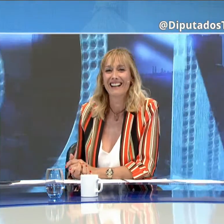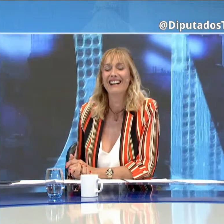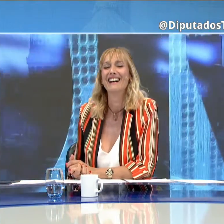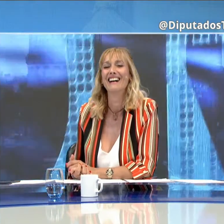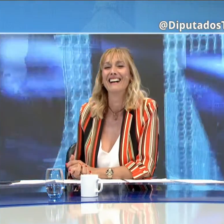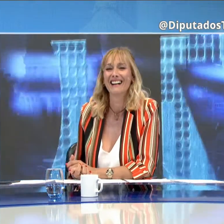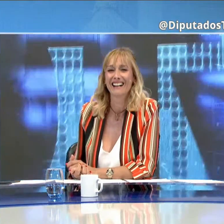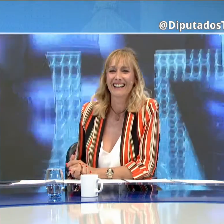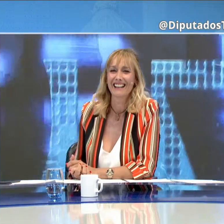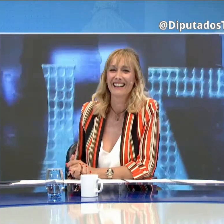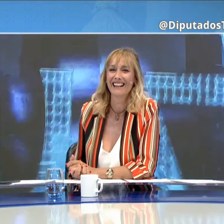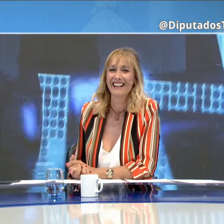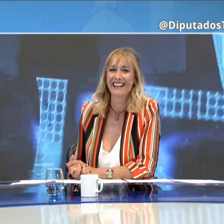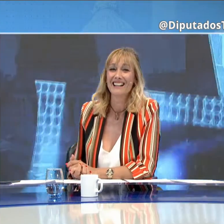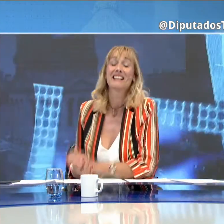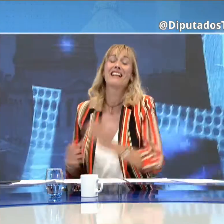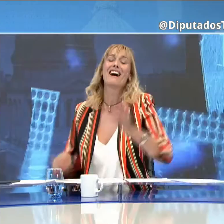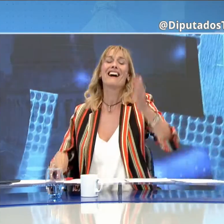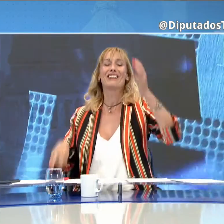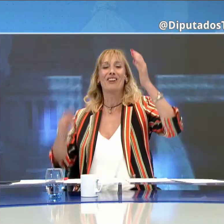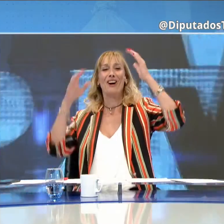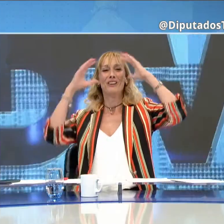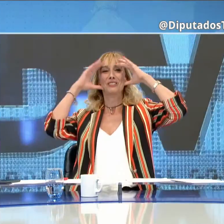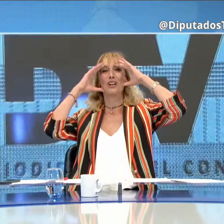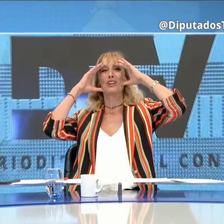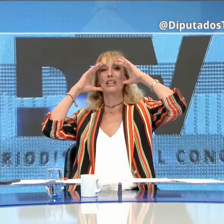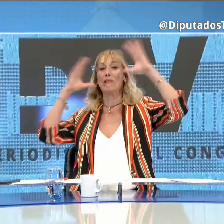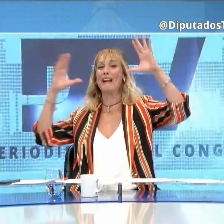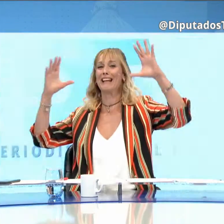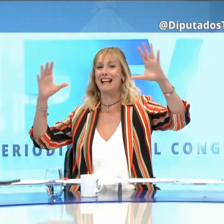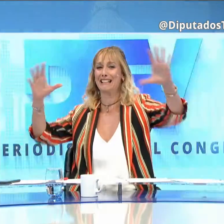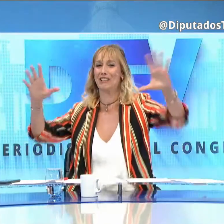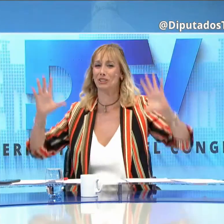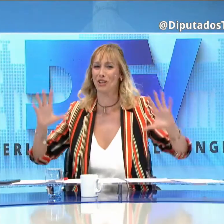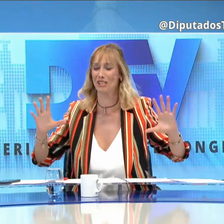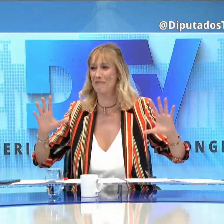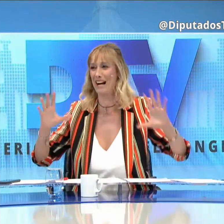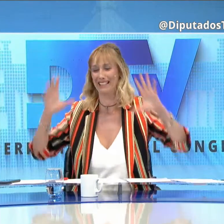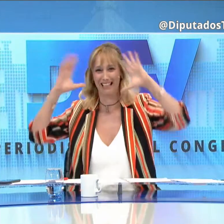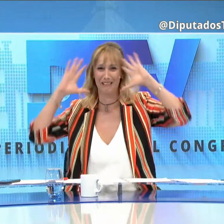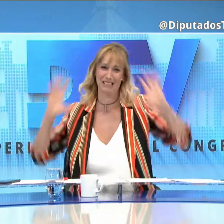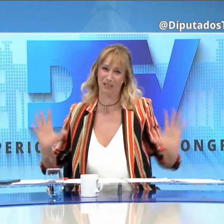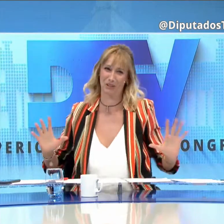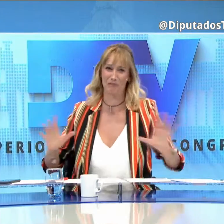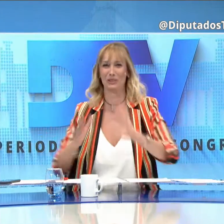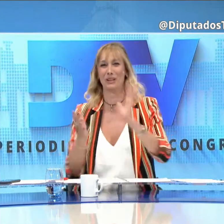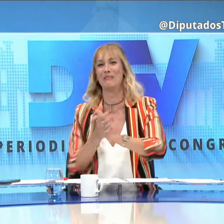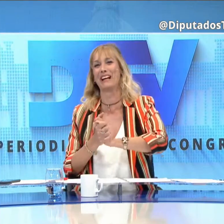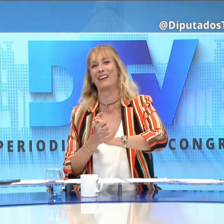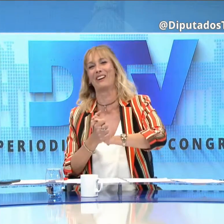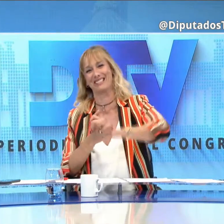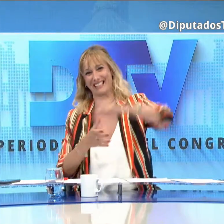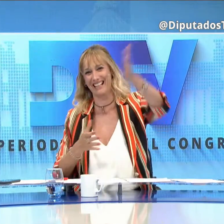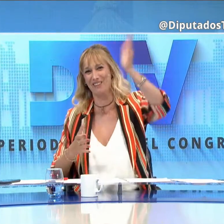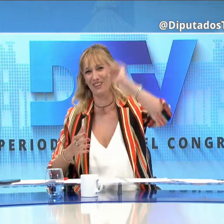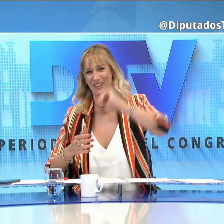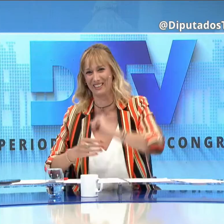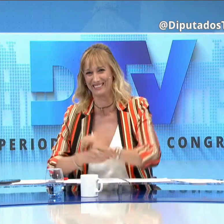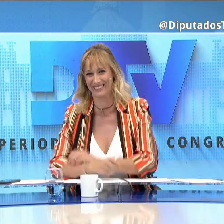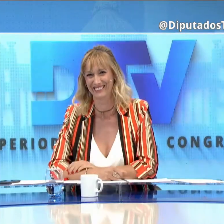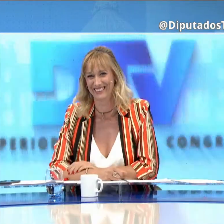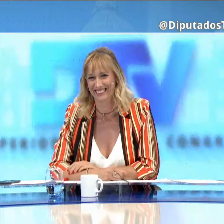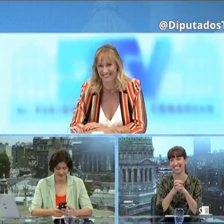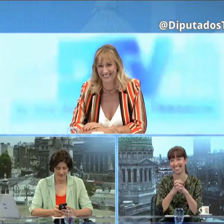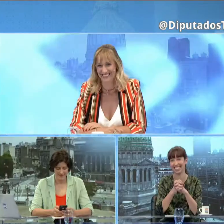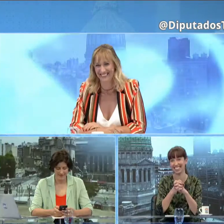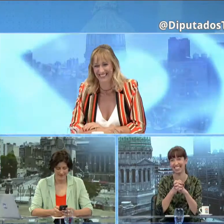8 y están viendo el partido de Argentina. ¡Claro! No lo recuerde que acá en el control se me agarra la cabeza todo el mundo. Mejor sigamos con lo nuestro.